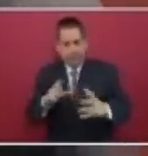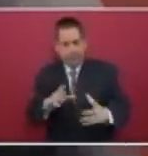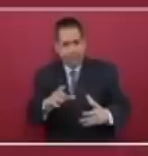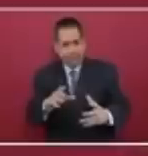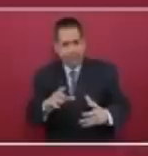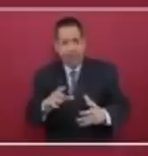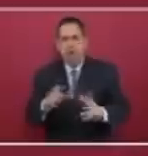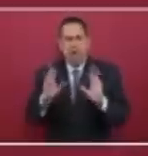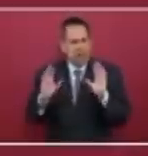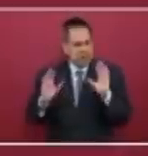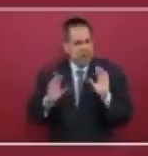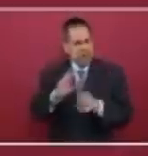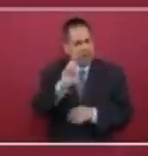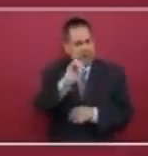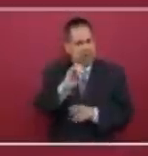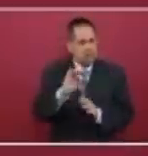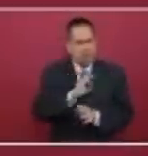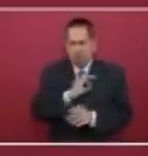intervenga